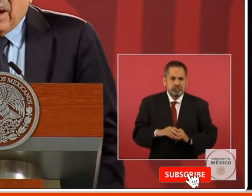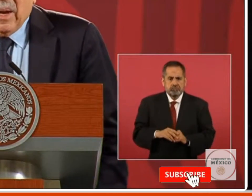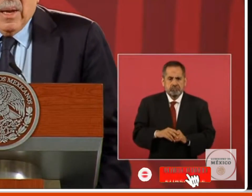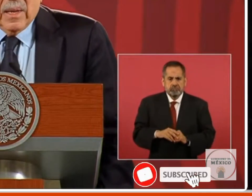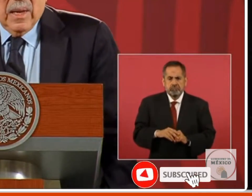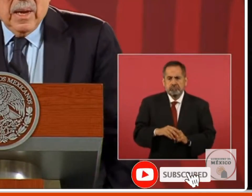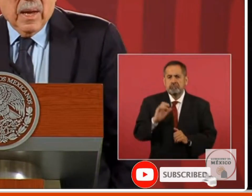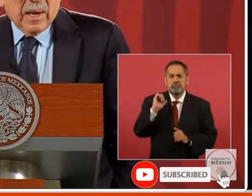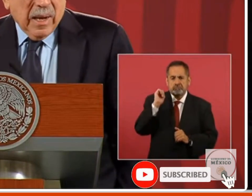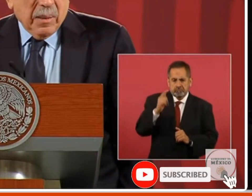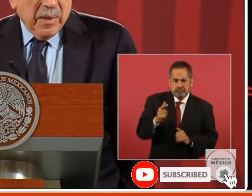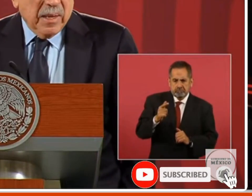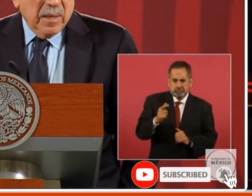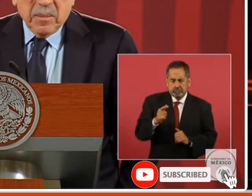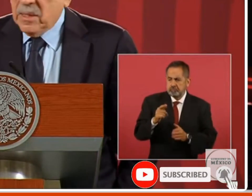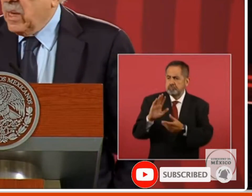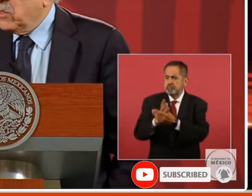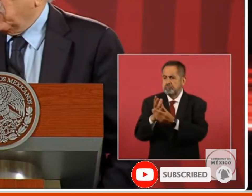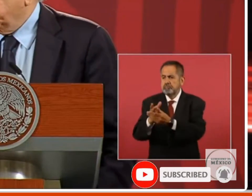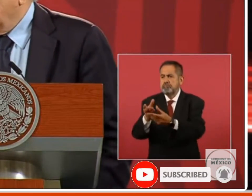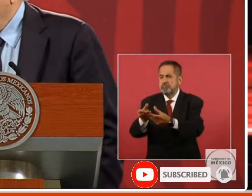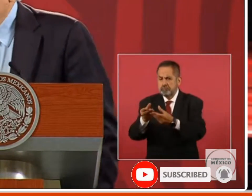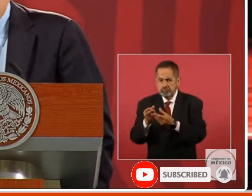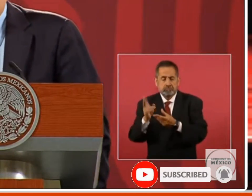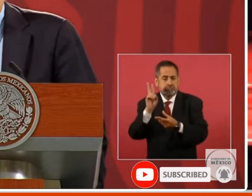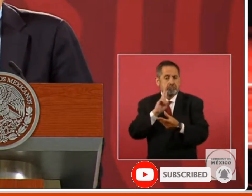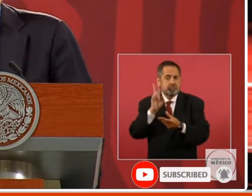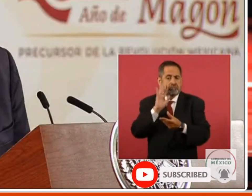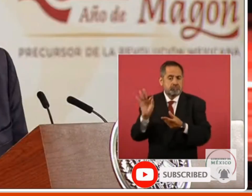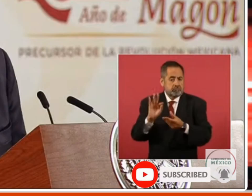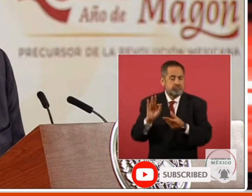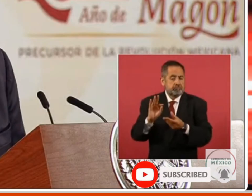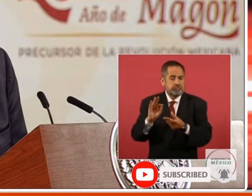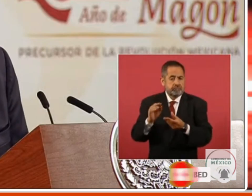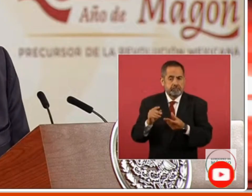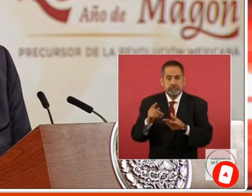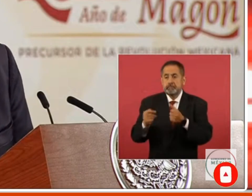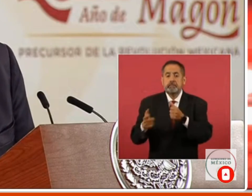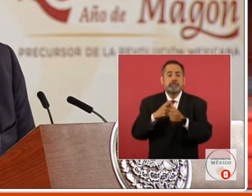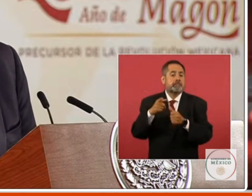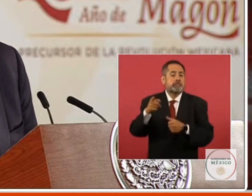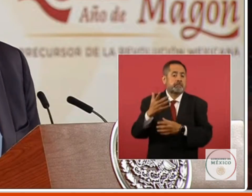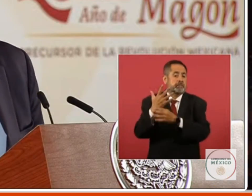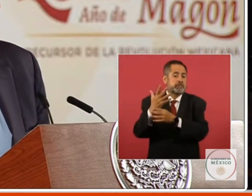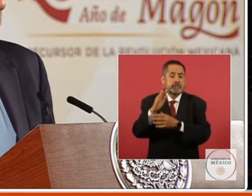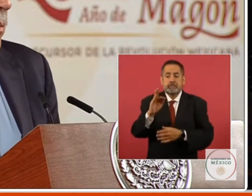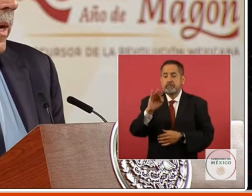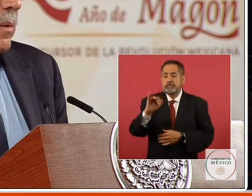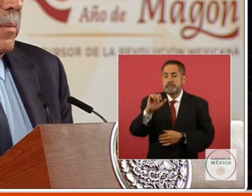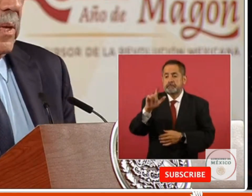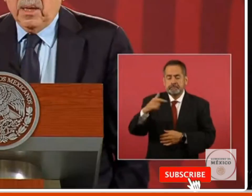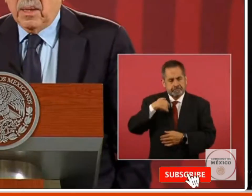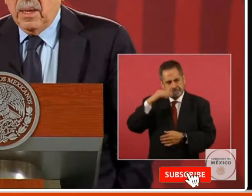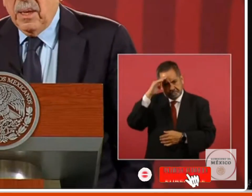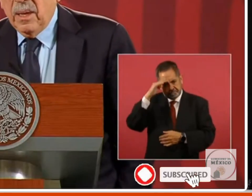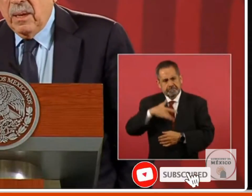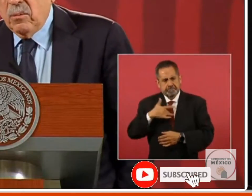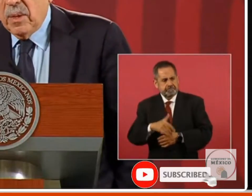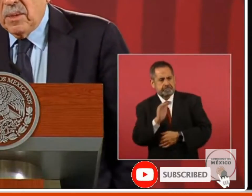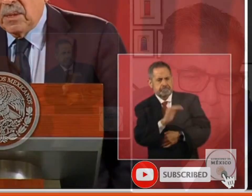operamos como monitor de entidades públicas y como elemento